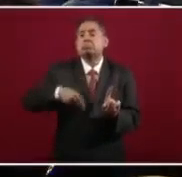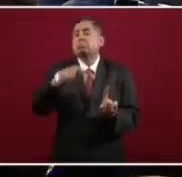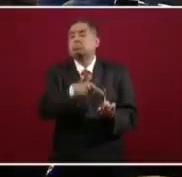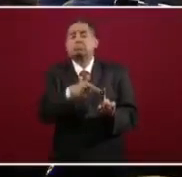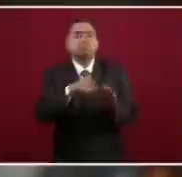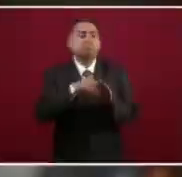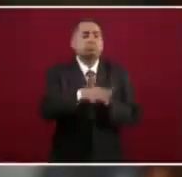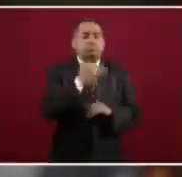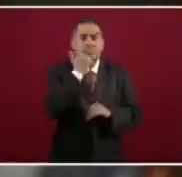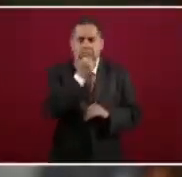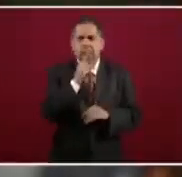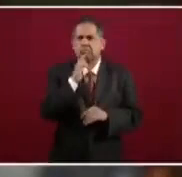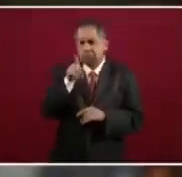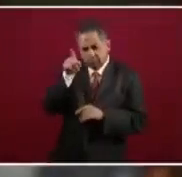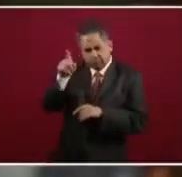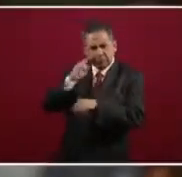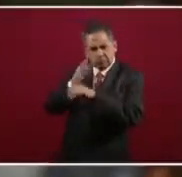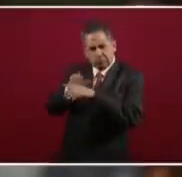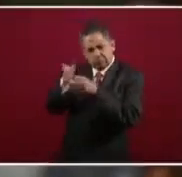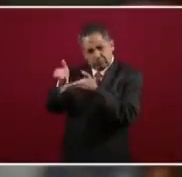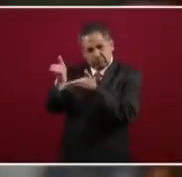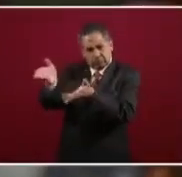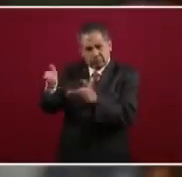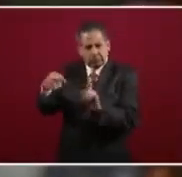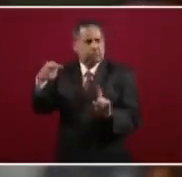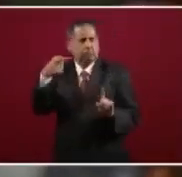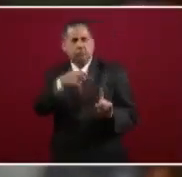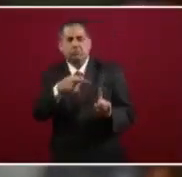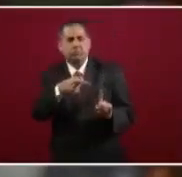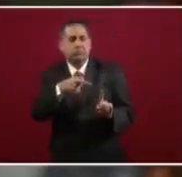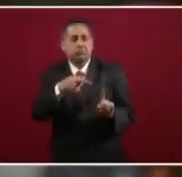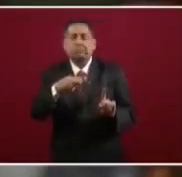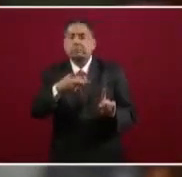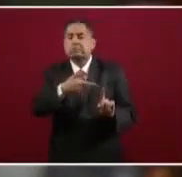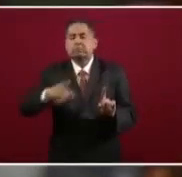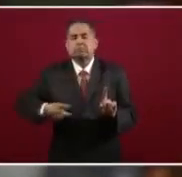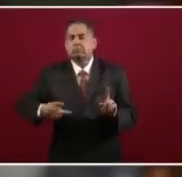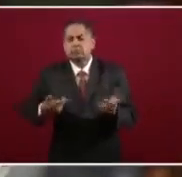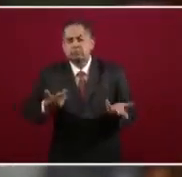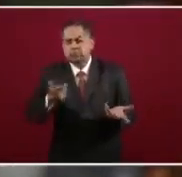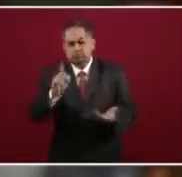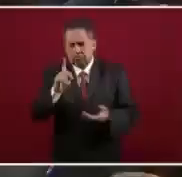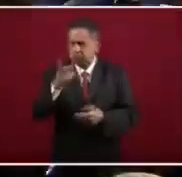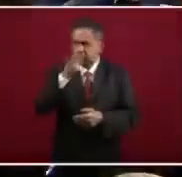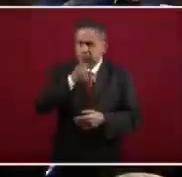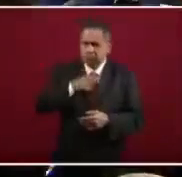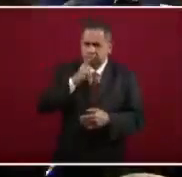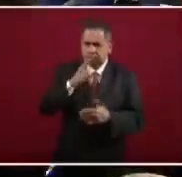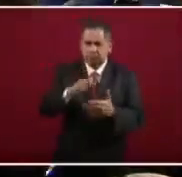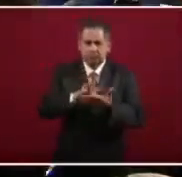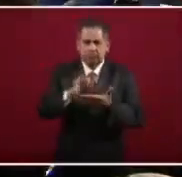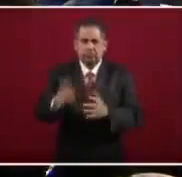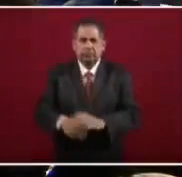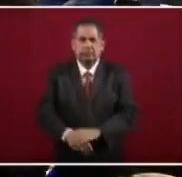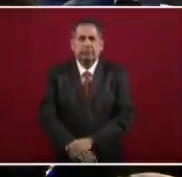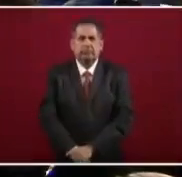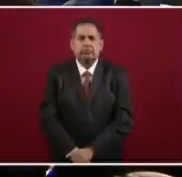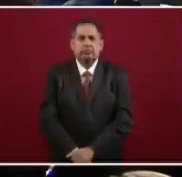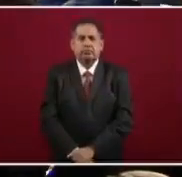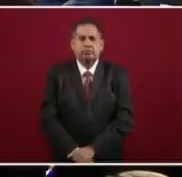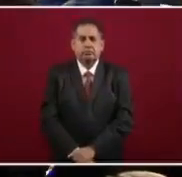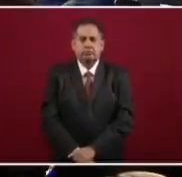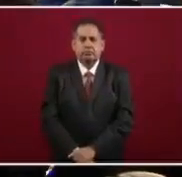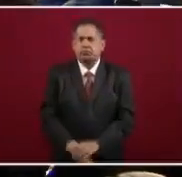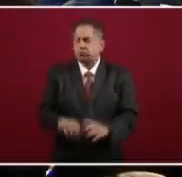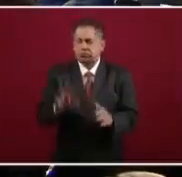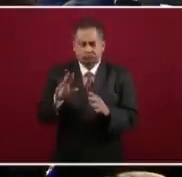porque no la asumen y porque ponen como chip respiratorio a este teniente si me pueden contestar por lo pero